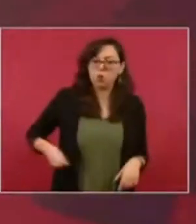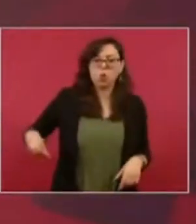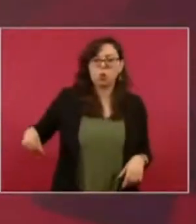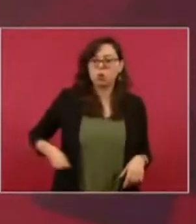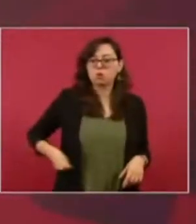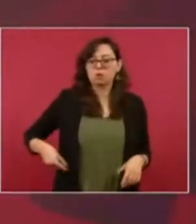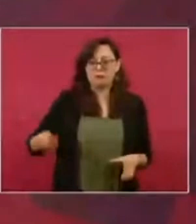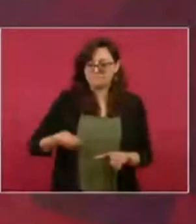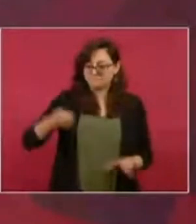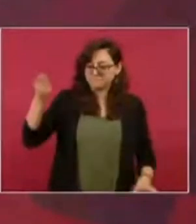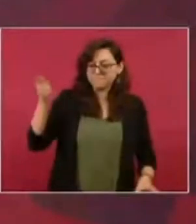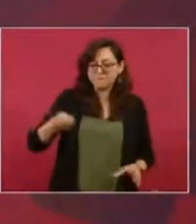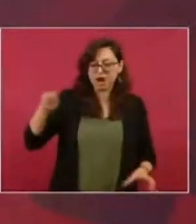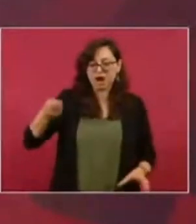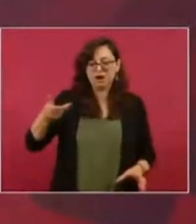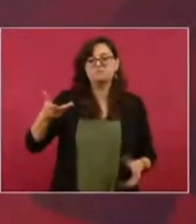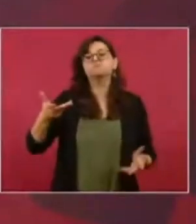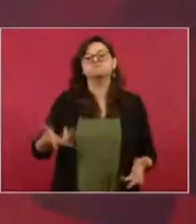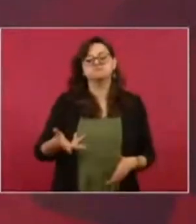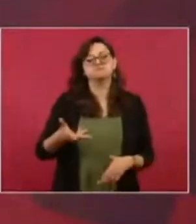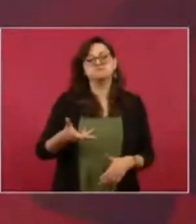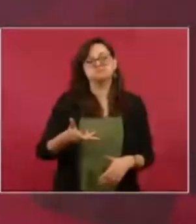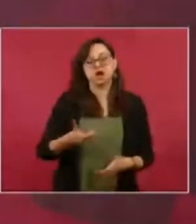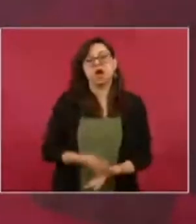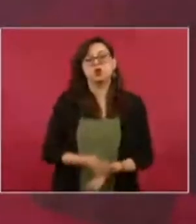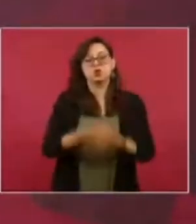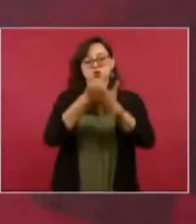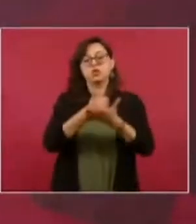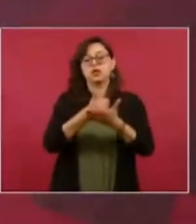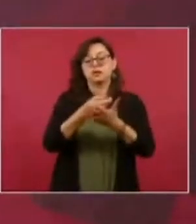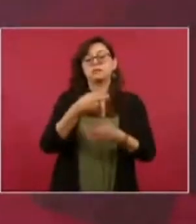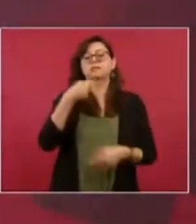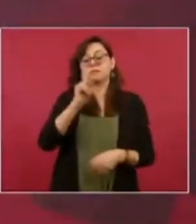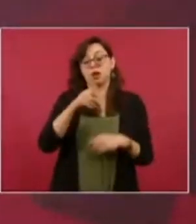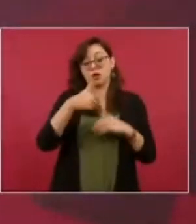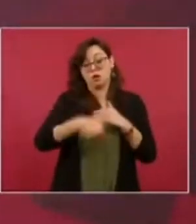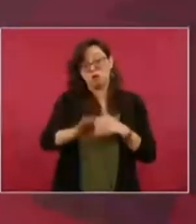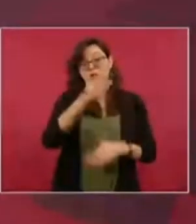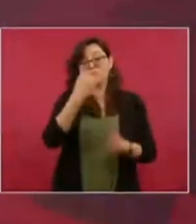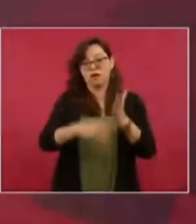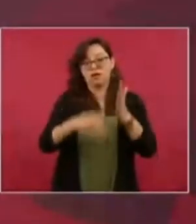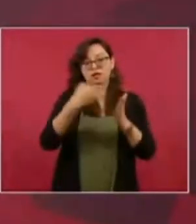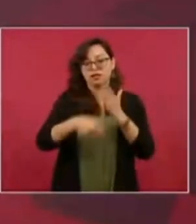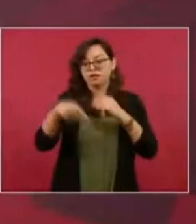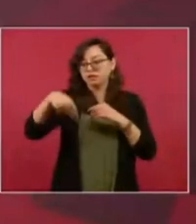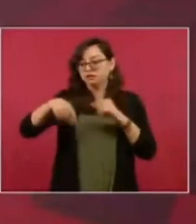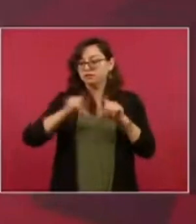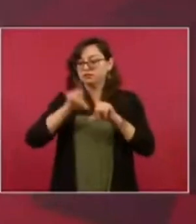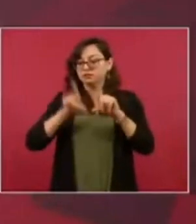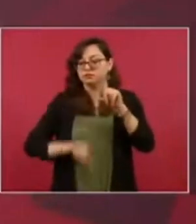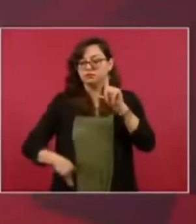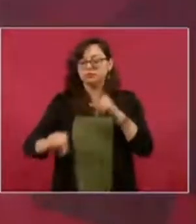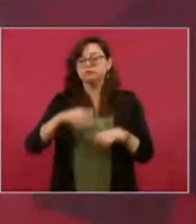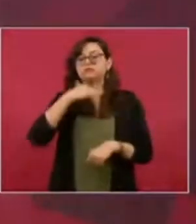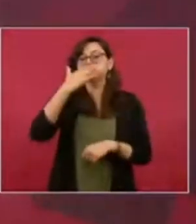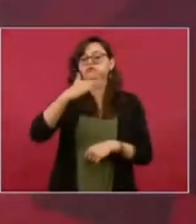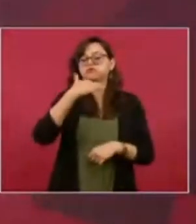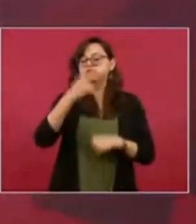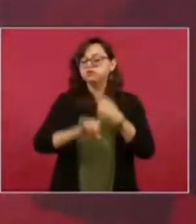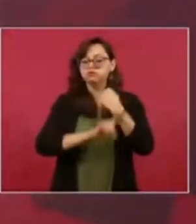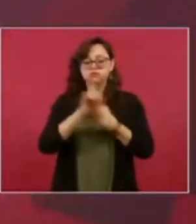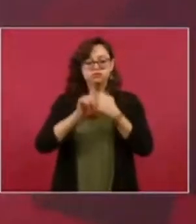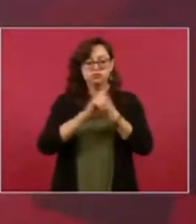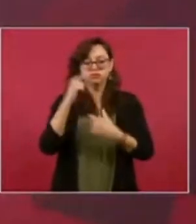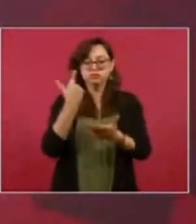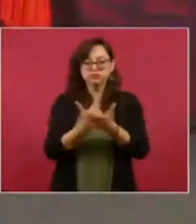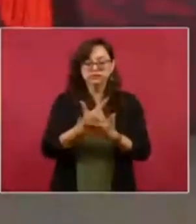también un mensaje muy importante porque al presidente los compañeros que estábamos ahí en la sala le preguntan nuevamente por Nicaragua